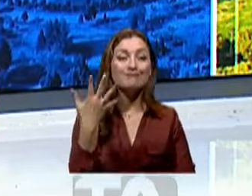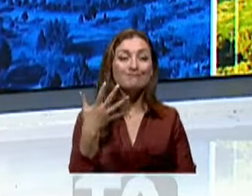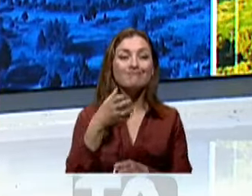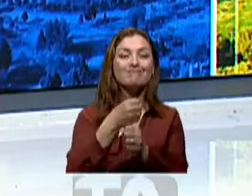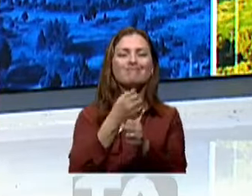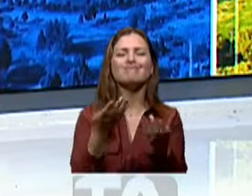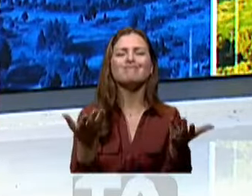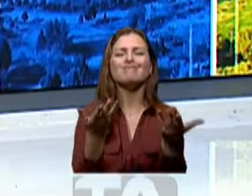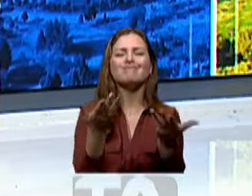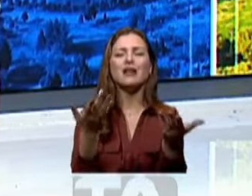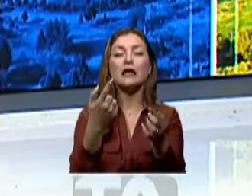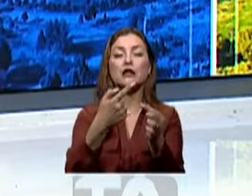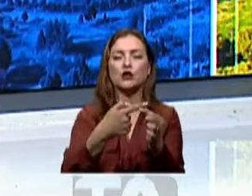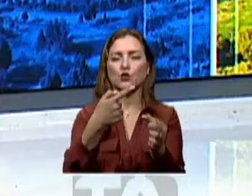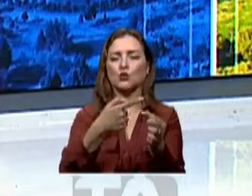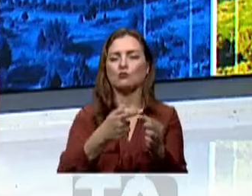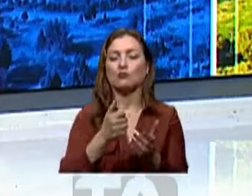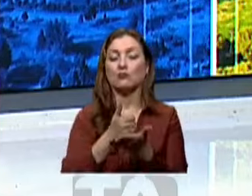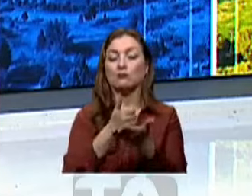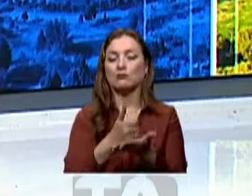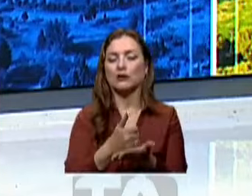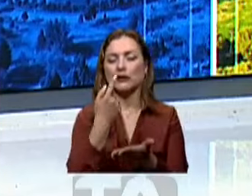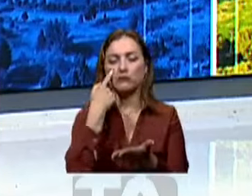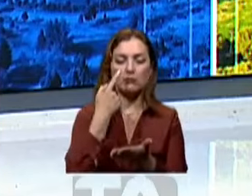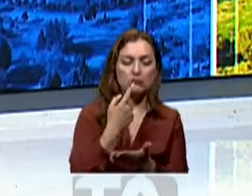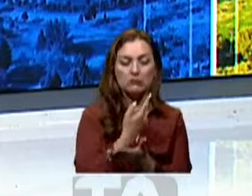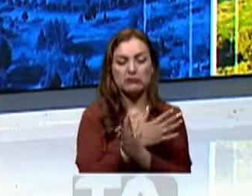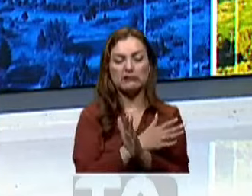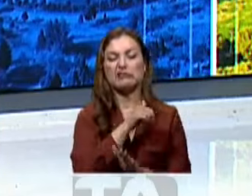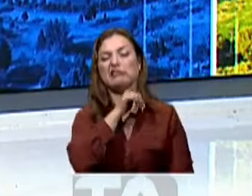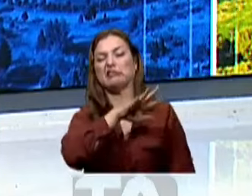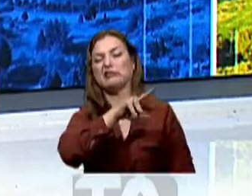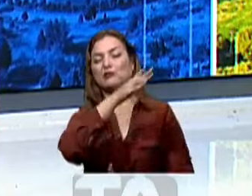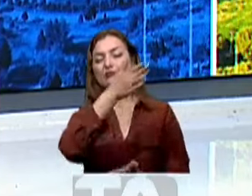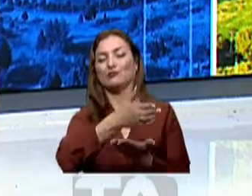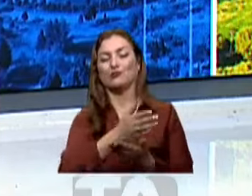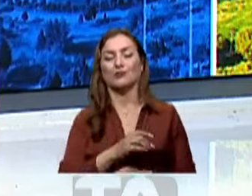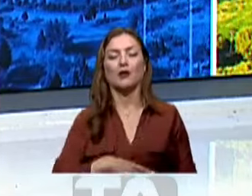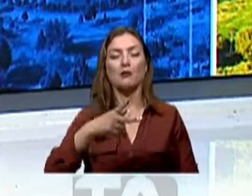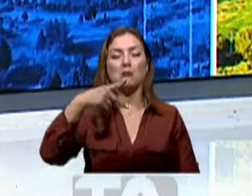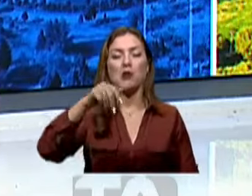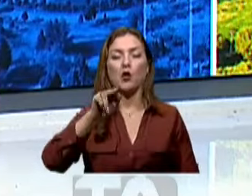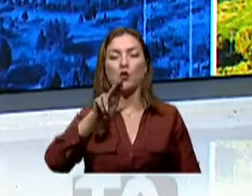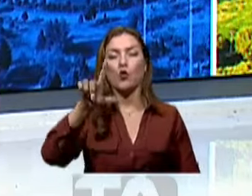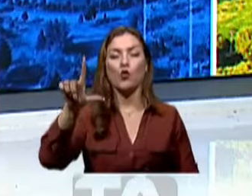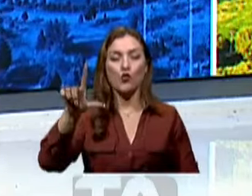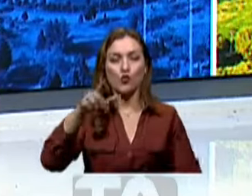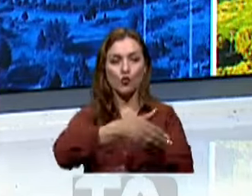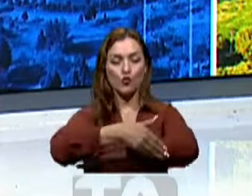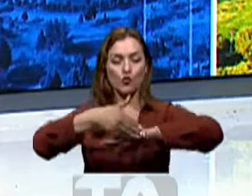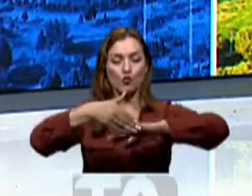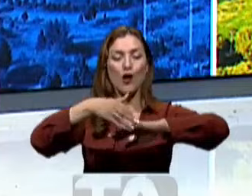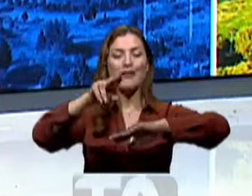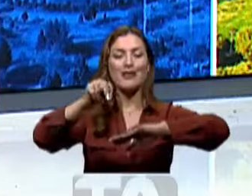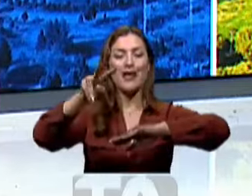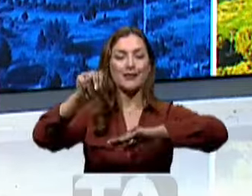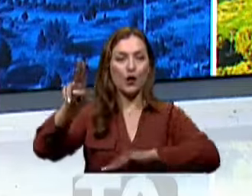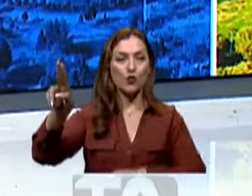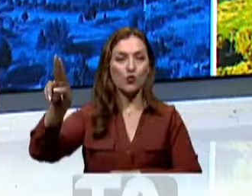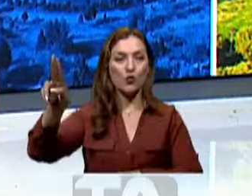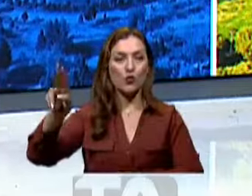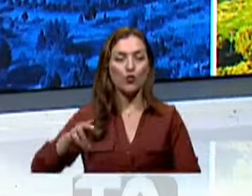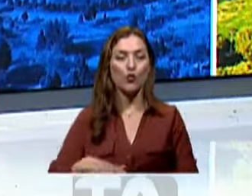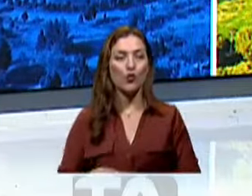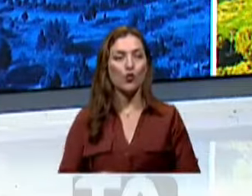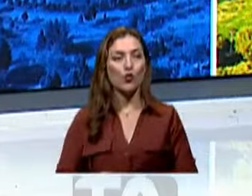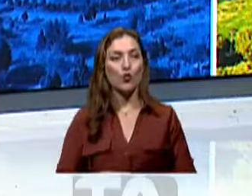seguridad en toda la ciudad de Quito, lo cual ayudó a prevenir que se cometan delitos. Paul Coello se encuentra en la avenida Naciones Unidas, quien nos va